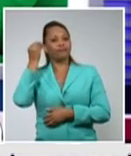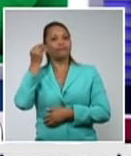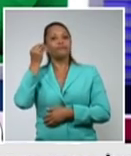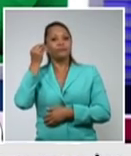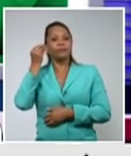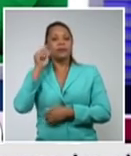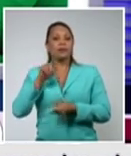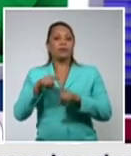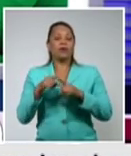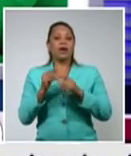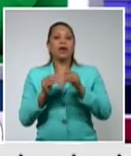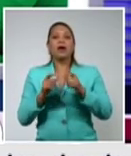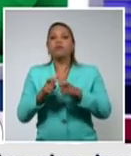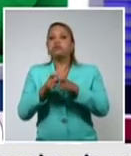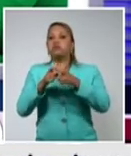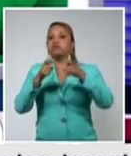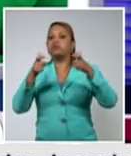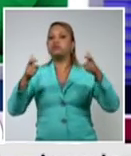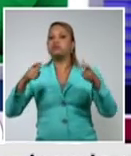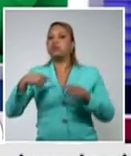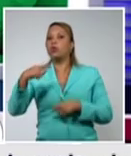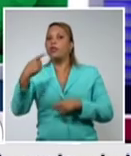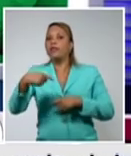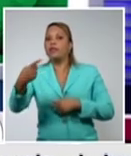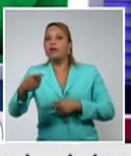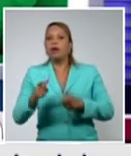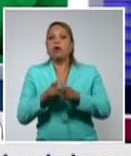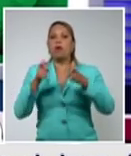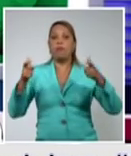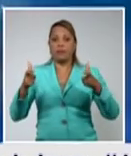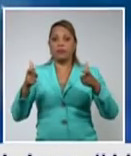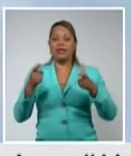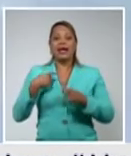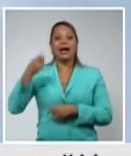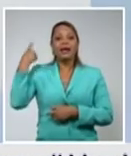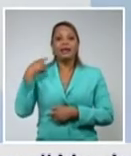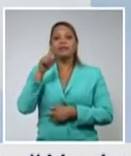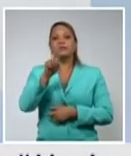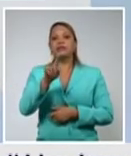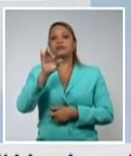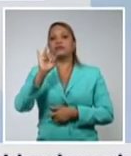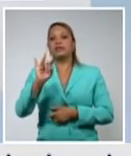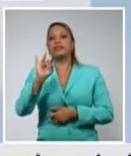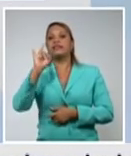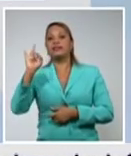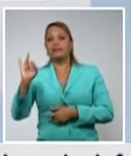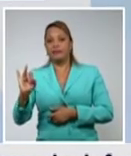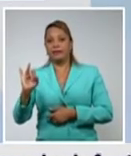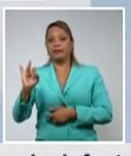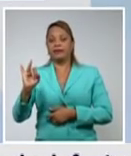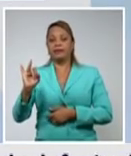hace es incrementarse. Ayer se diagnosticaron 177